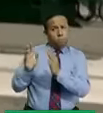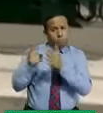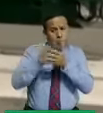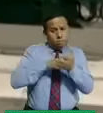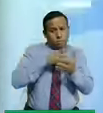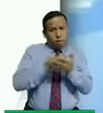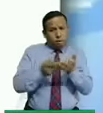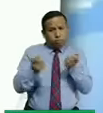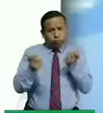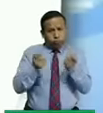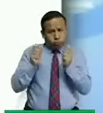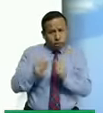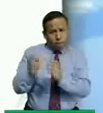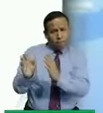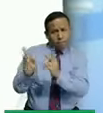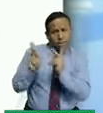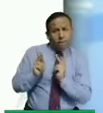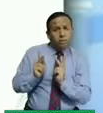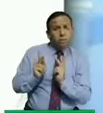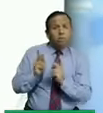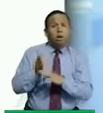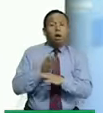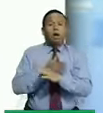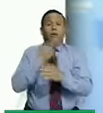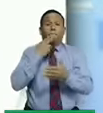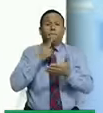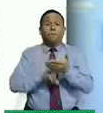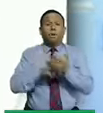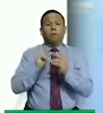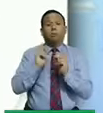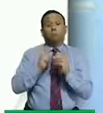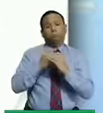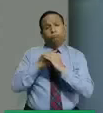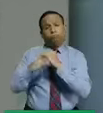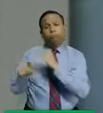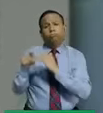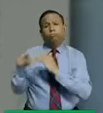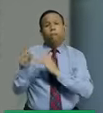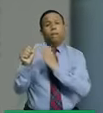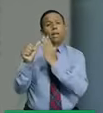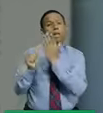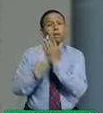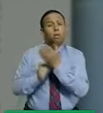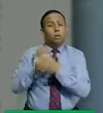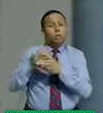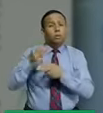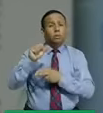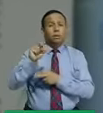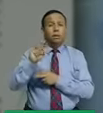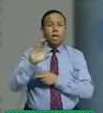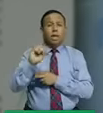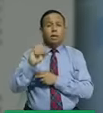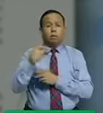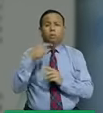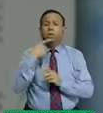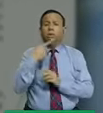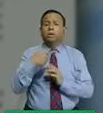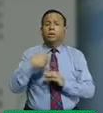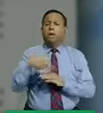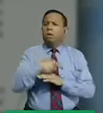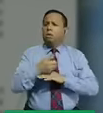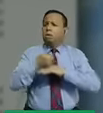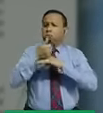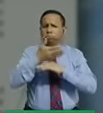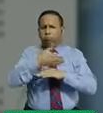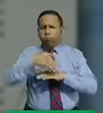racionamiento. En un oficio dirigido por la entidad al ministro Fernando Santos, el SENACE señala que las reservas de energía se encuentran en